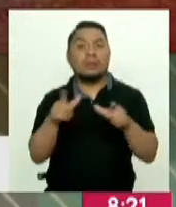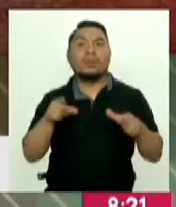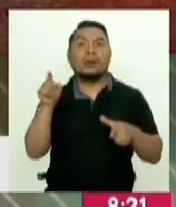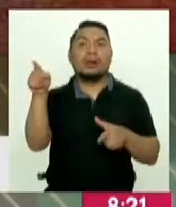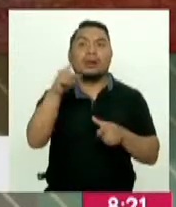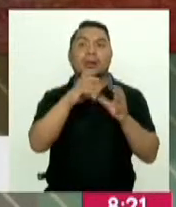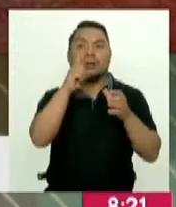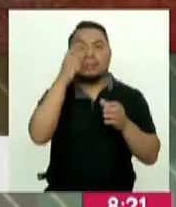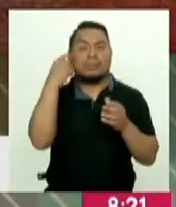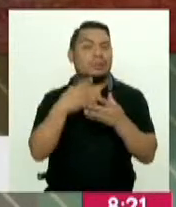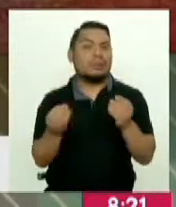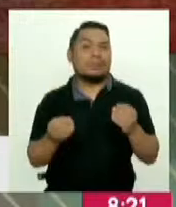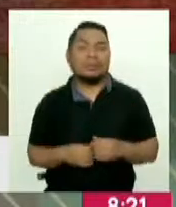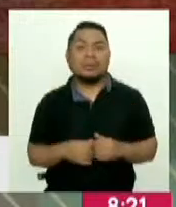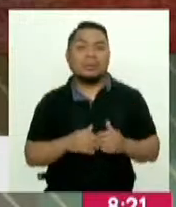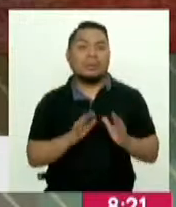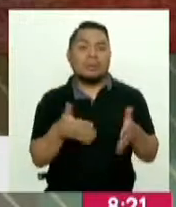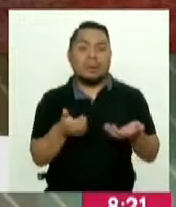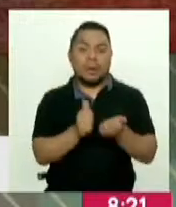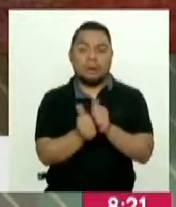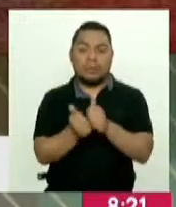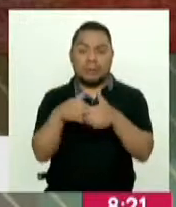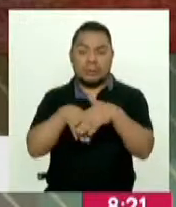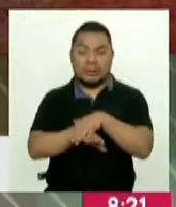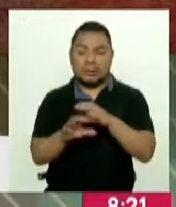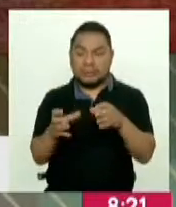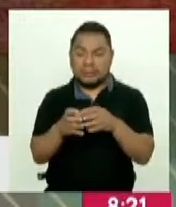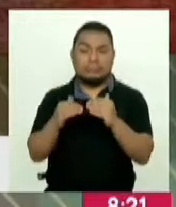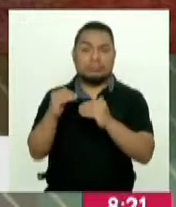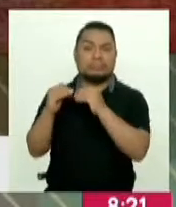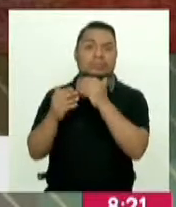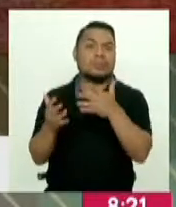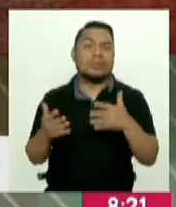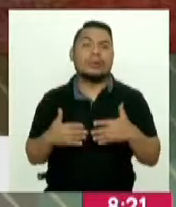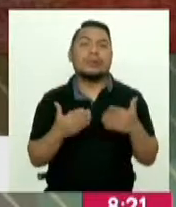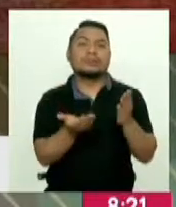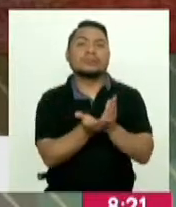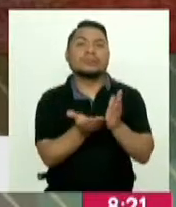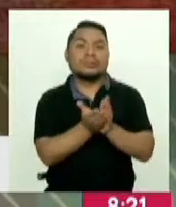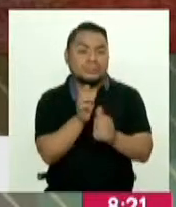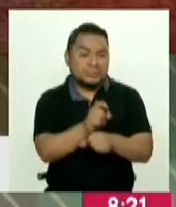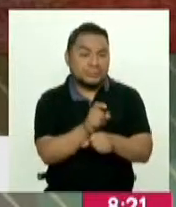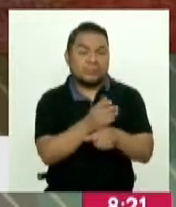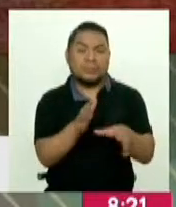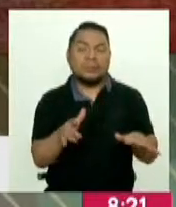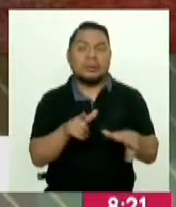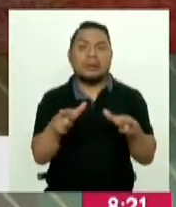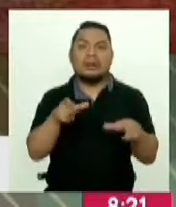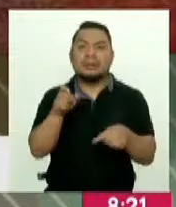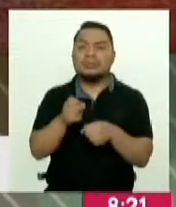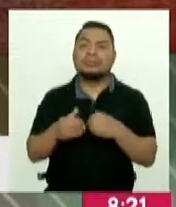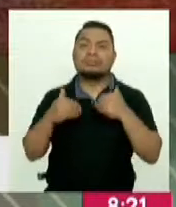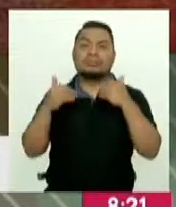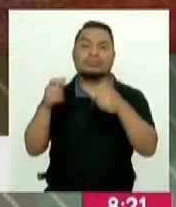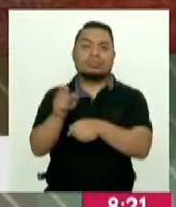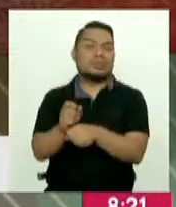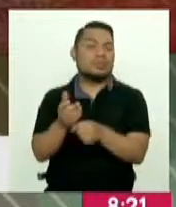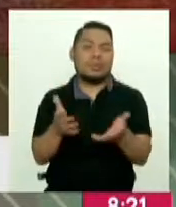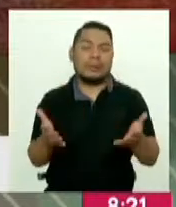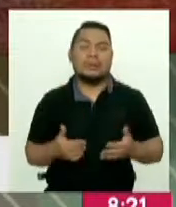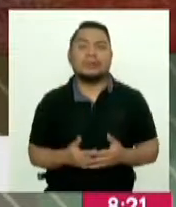¿no? Entonces no hay competencia interna, no hay escuelas de cuadros, no hay espacios de formación.